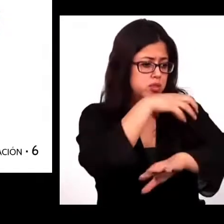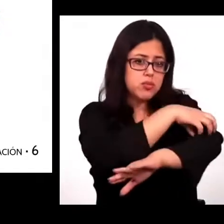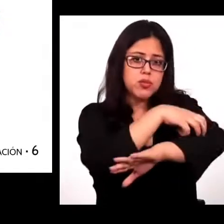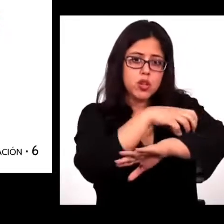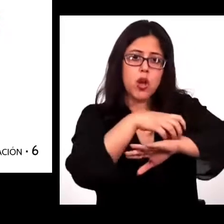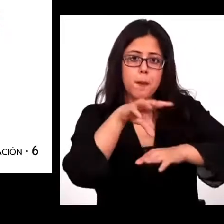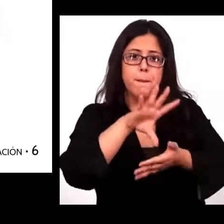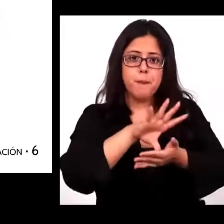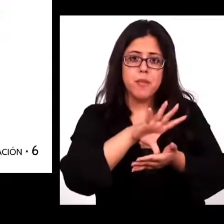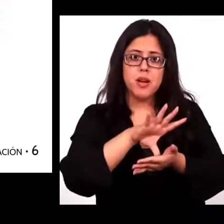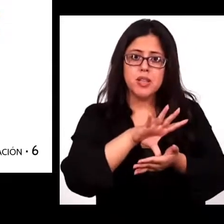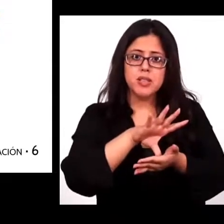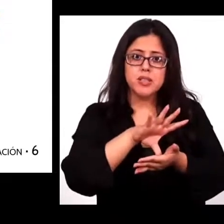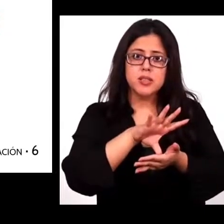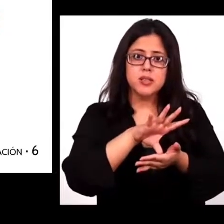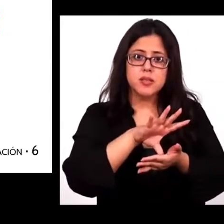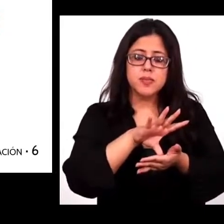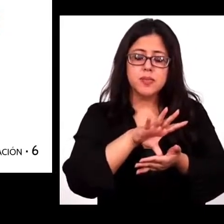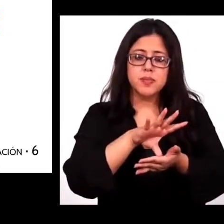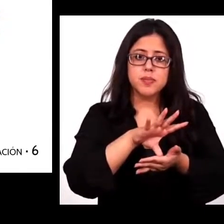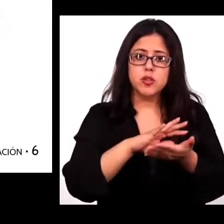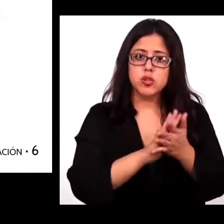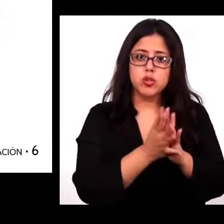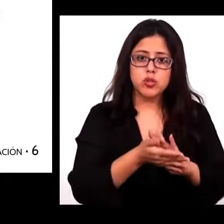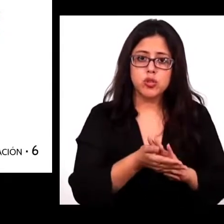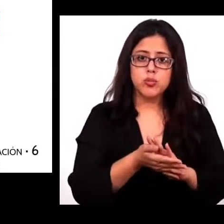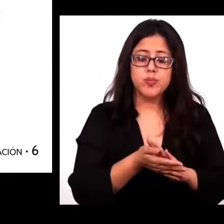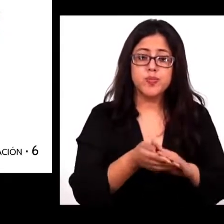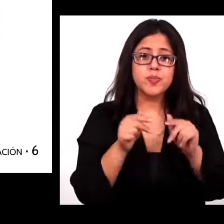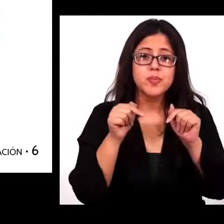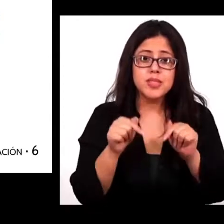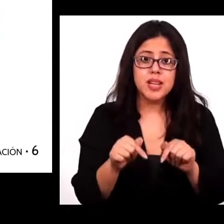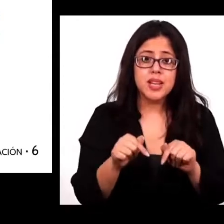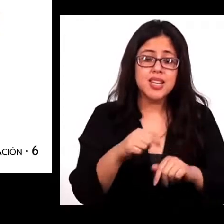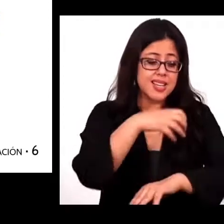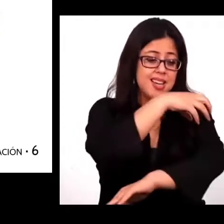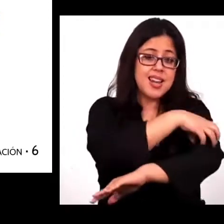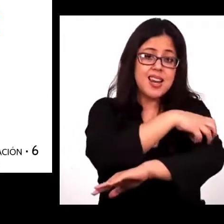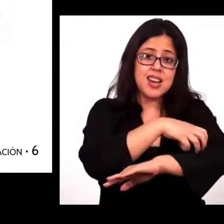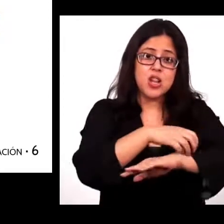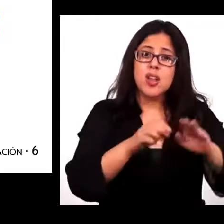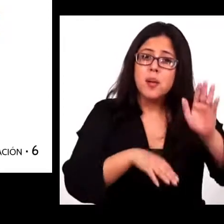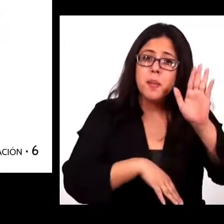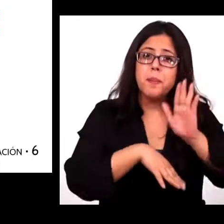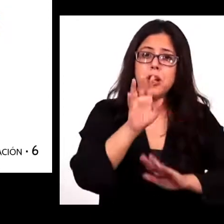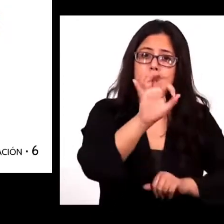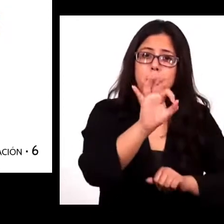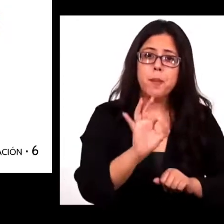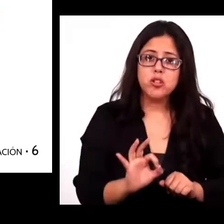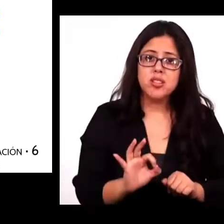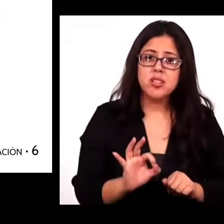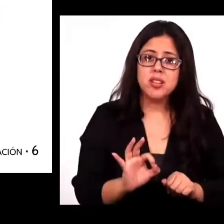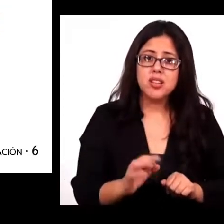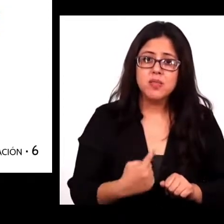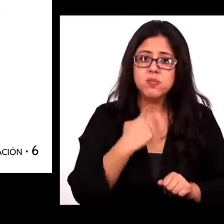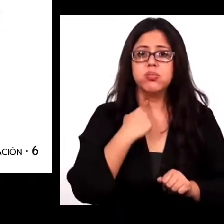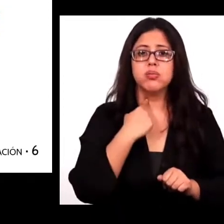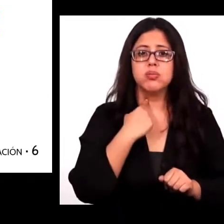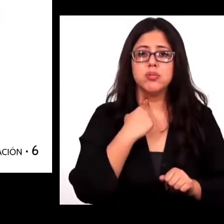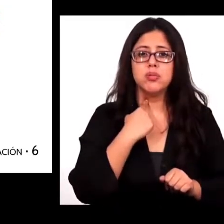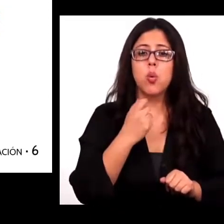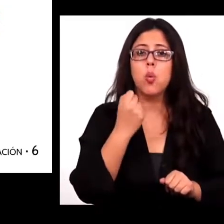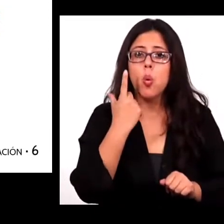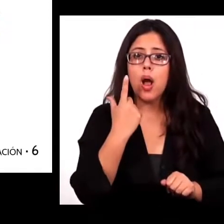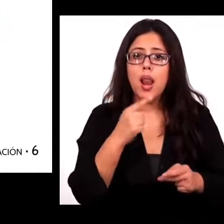país, sin excepción, siendo las regiones en que mayor porcentaje de ocurrencia de estos hechos la